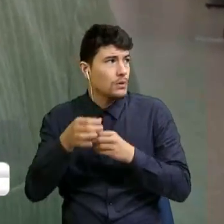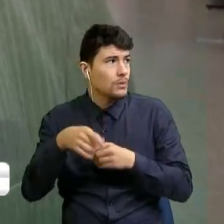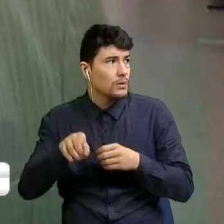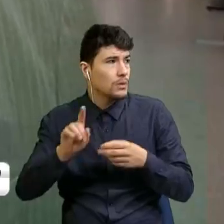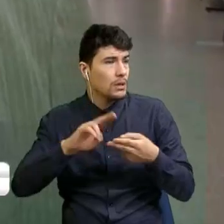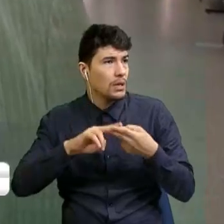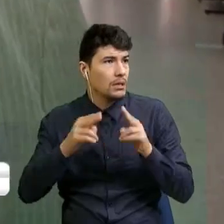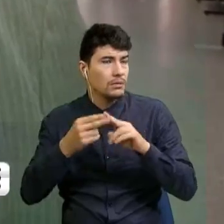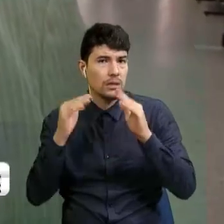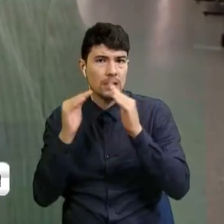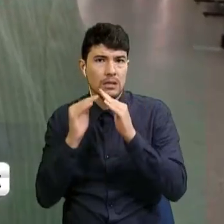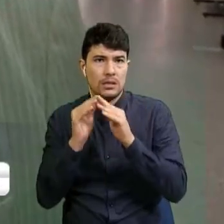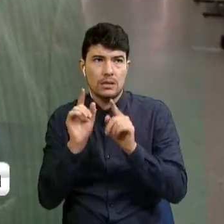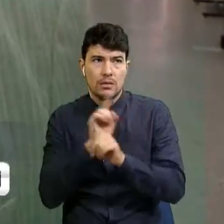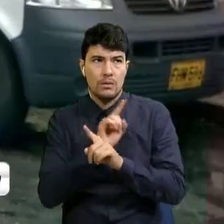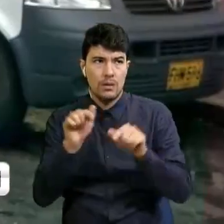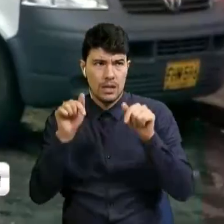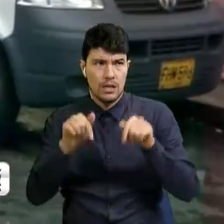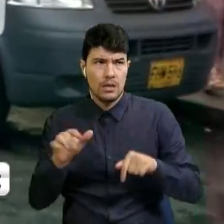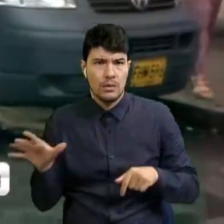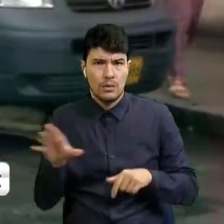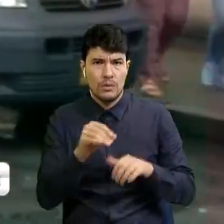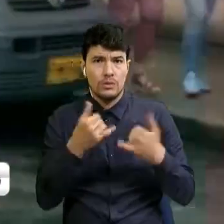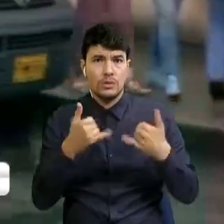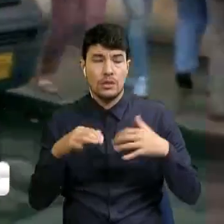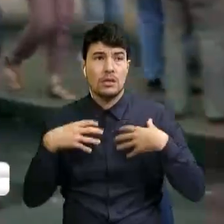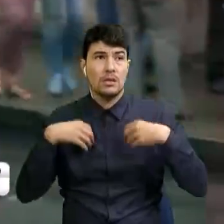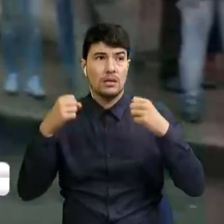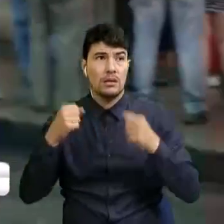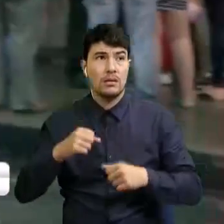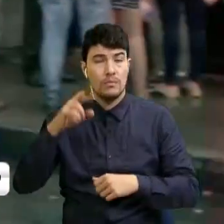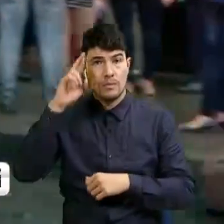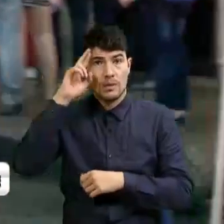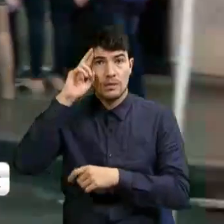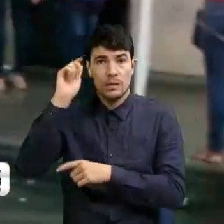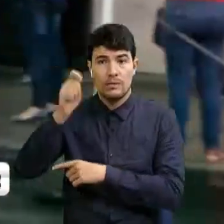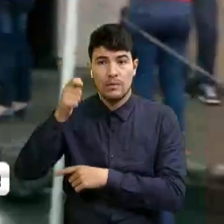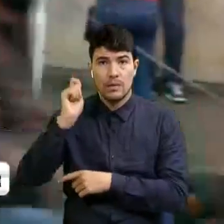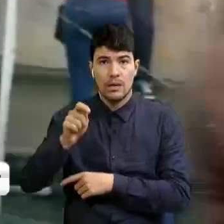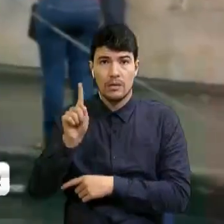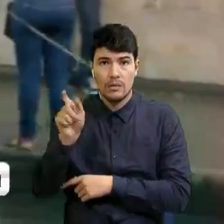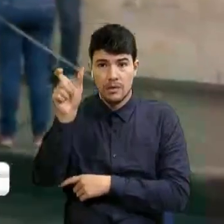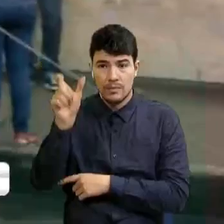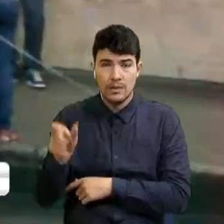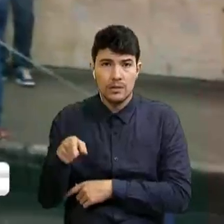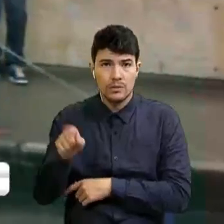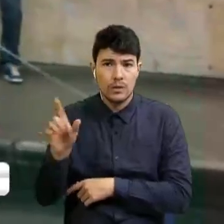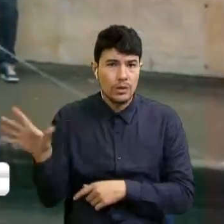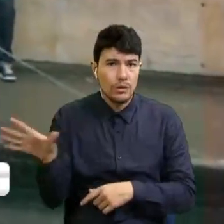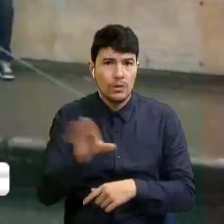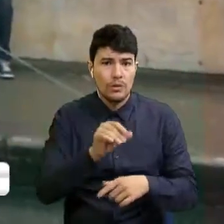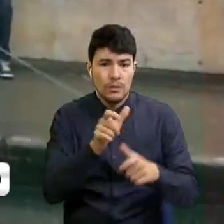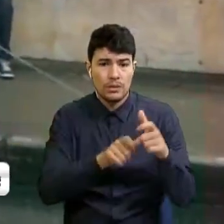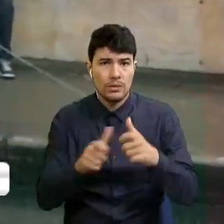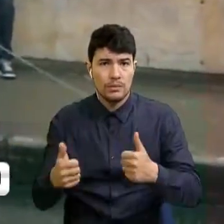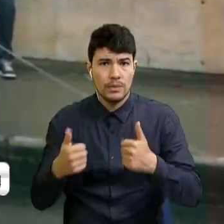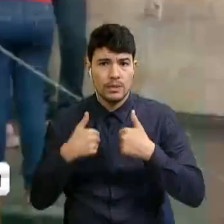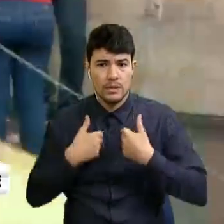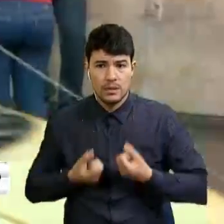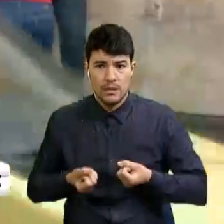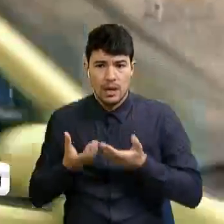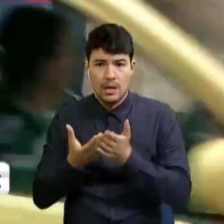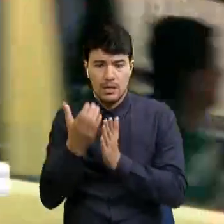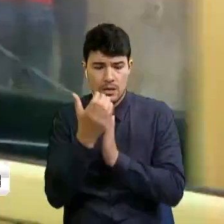aquí todos gozan ya de su propiedad asegura el abogado de uno de los acusados todos los beneficiarios recibieron las escrituras